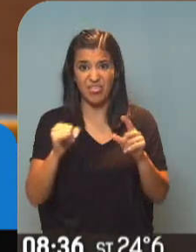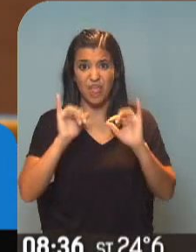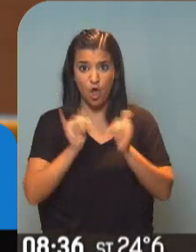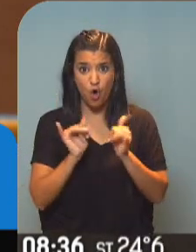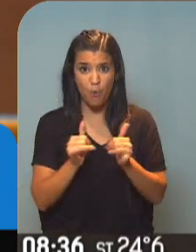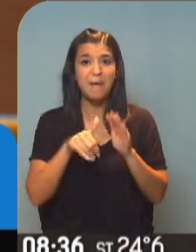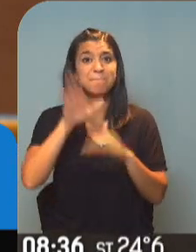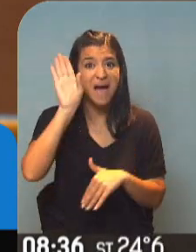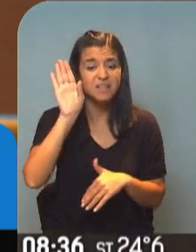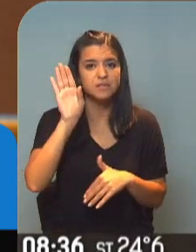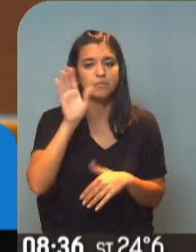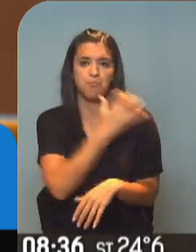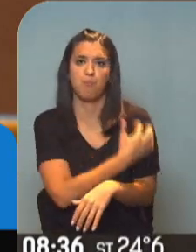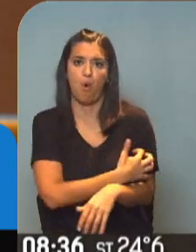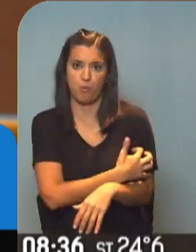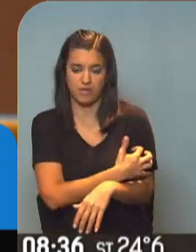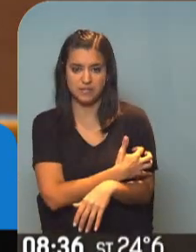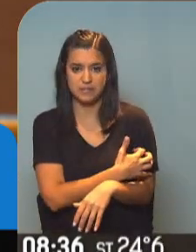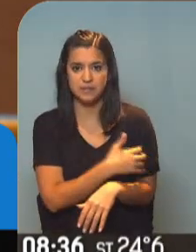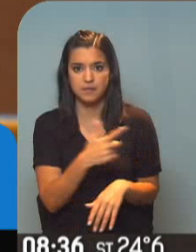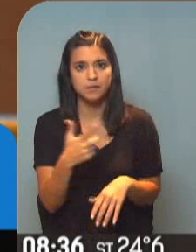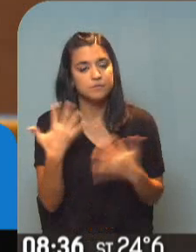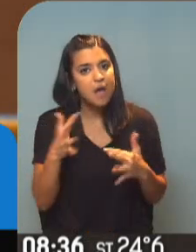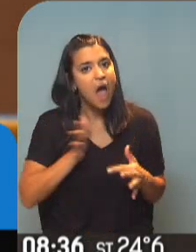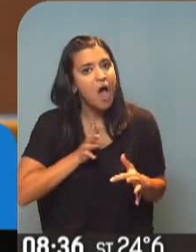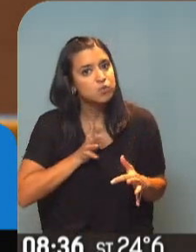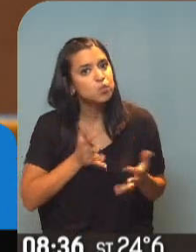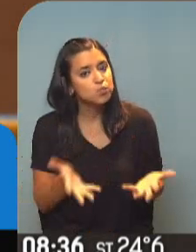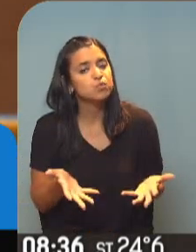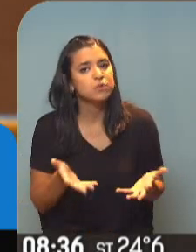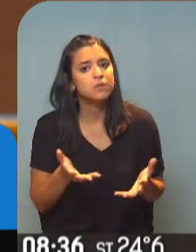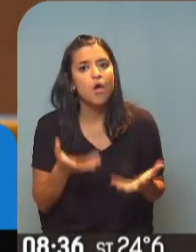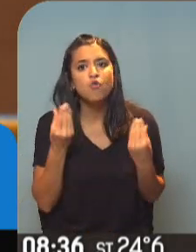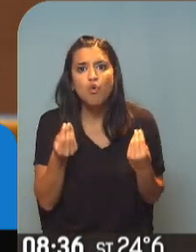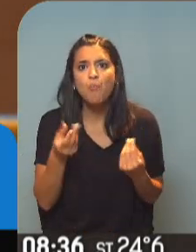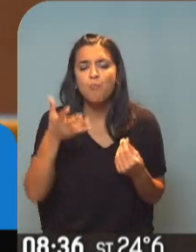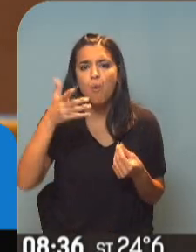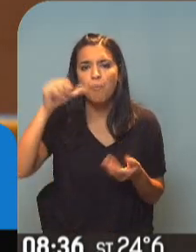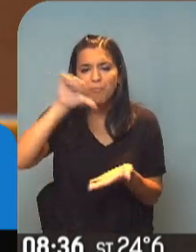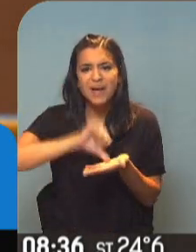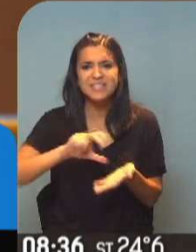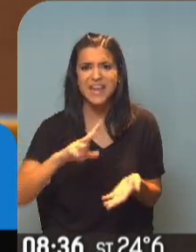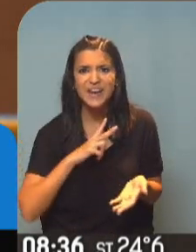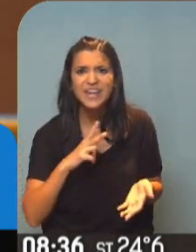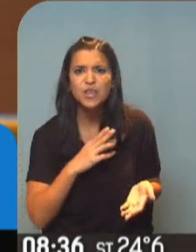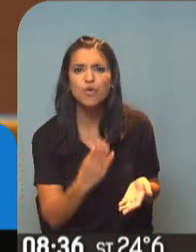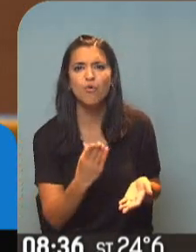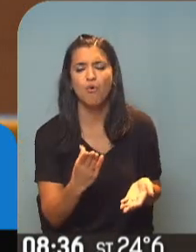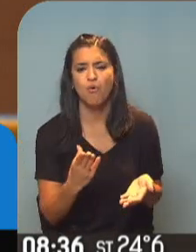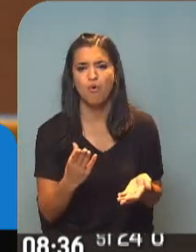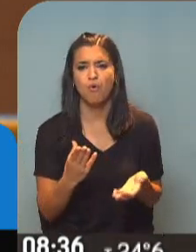asusta y realmente impacta como en una tierra tan rica y que se trabaja